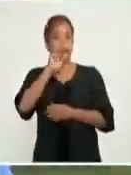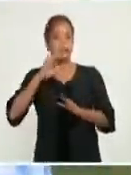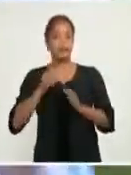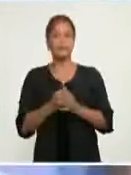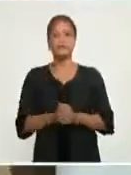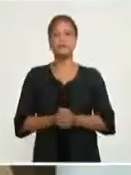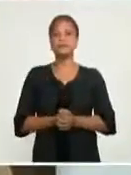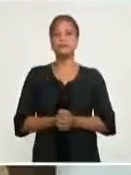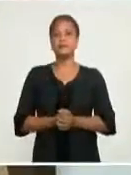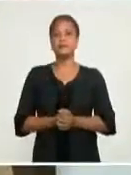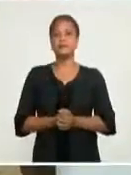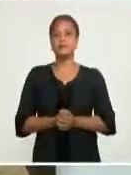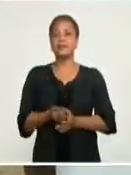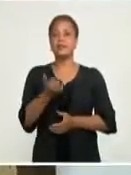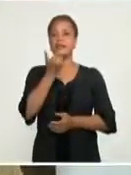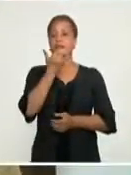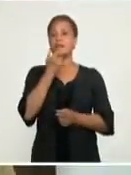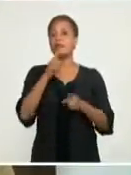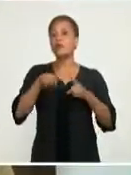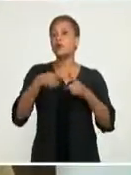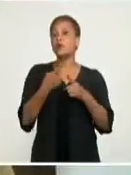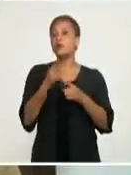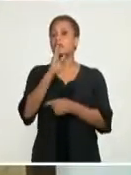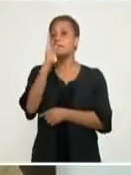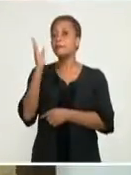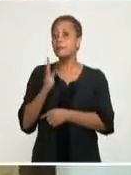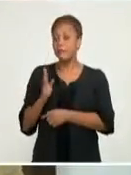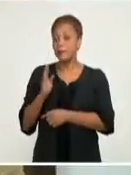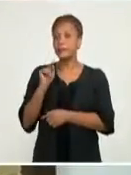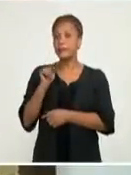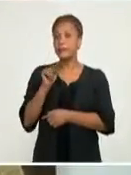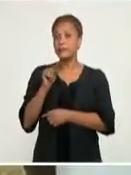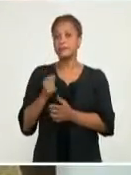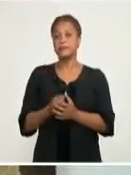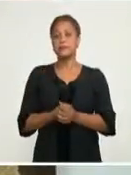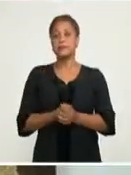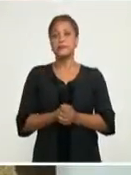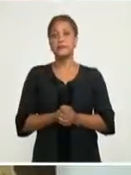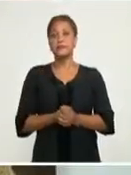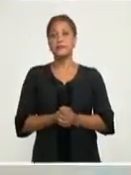esta manera el cruce frente a Brasil, salvo que sea en instancia de final.